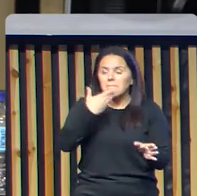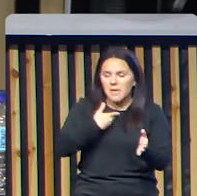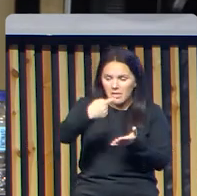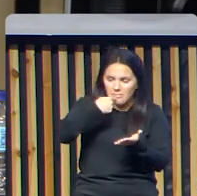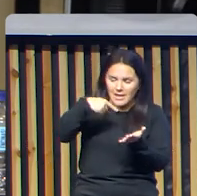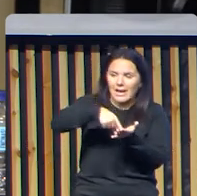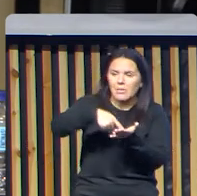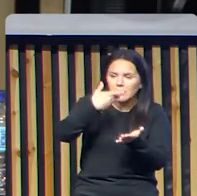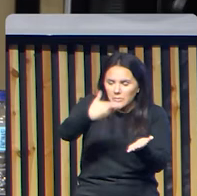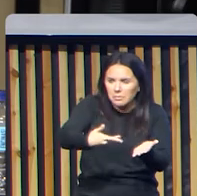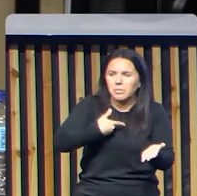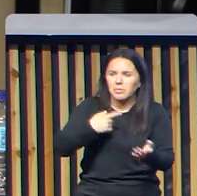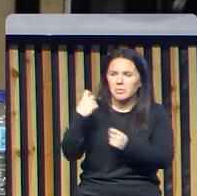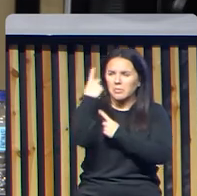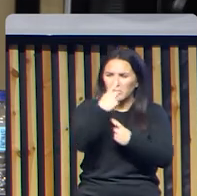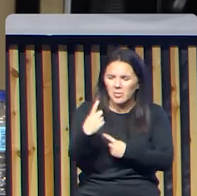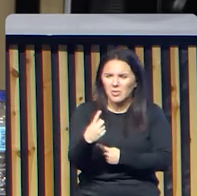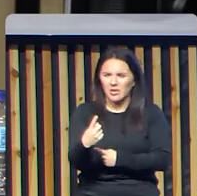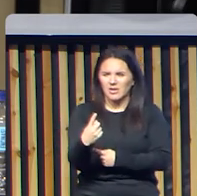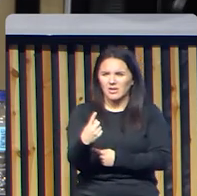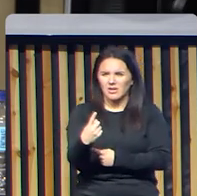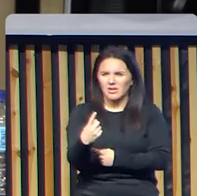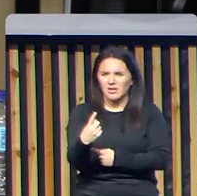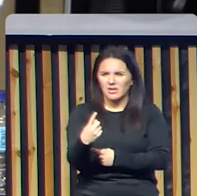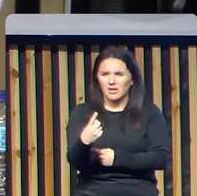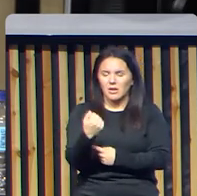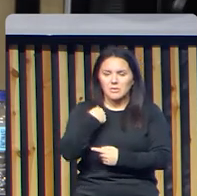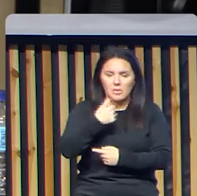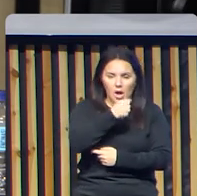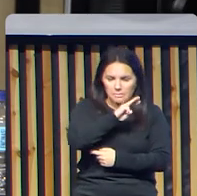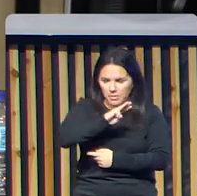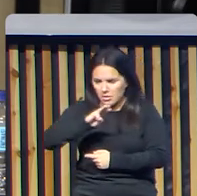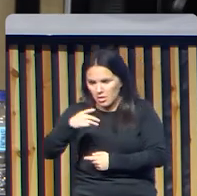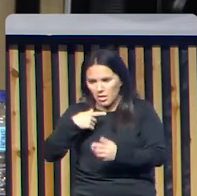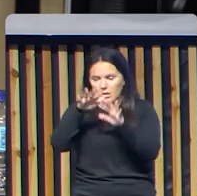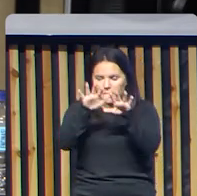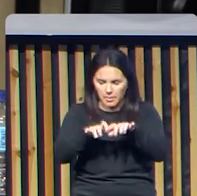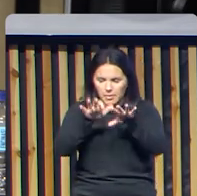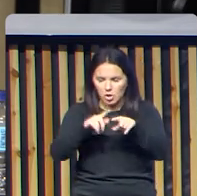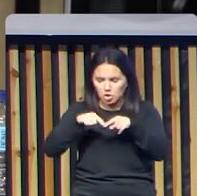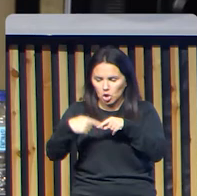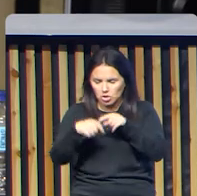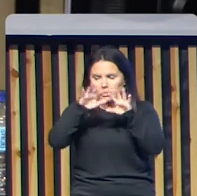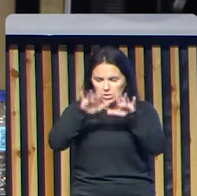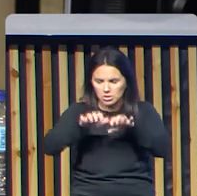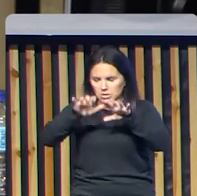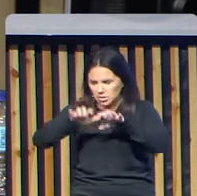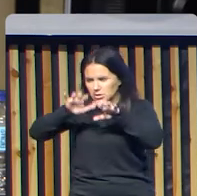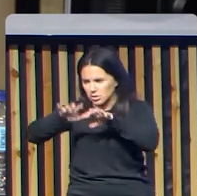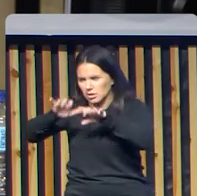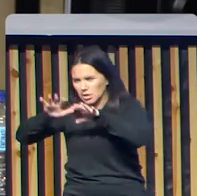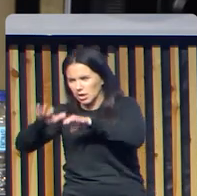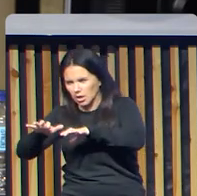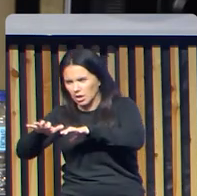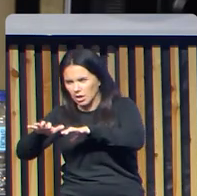me estáis preguntando en uno de los 2000 aplicativos que tengo que rellenar cada día me estáis pidiendo